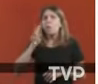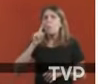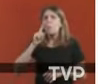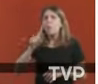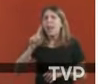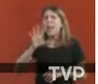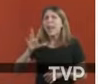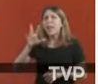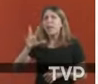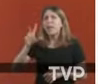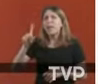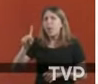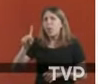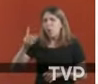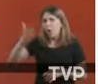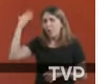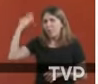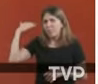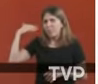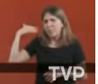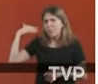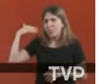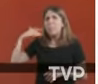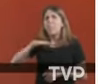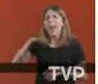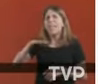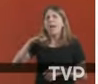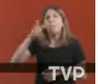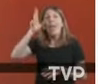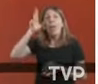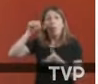1531 aproximadamente, en la plaza de Cajamarca, Perú,